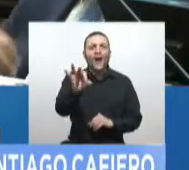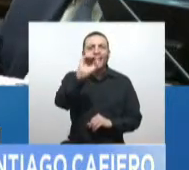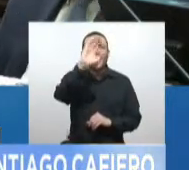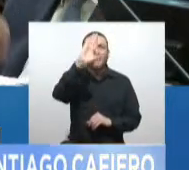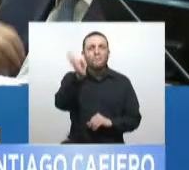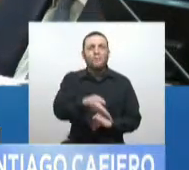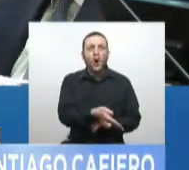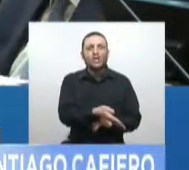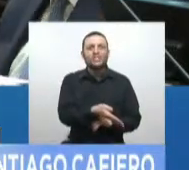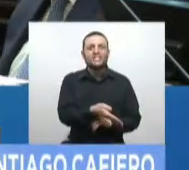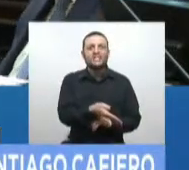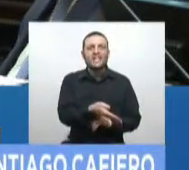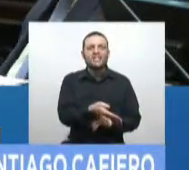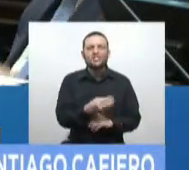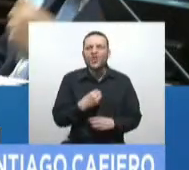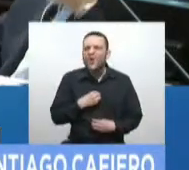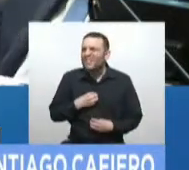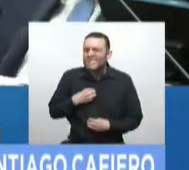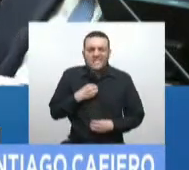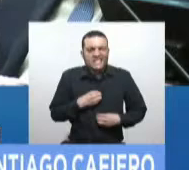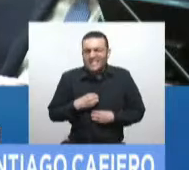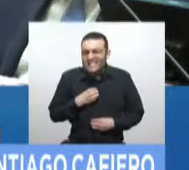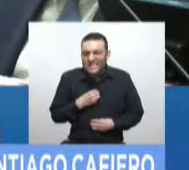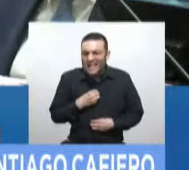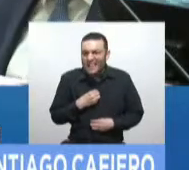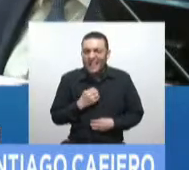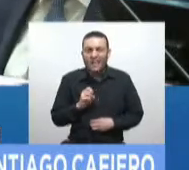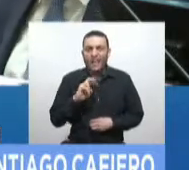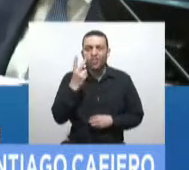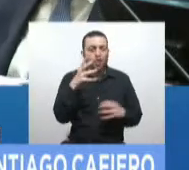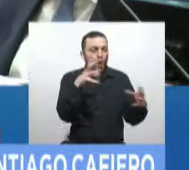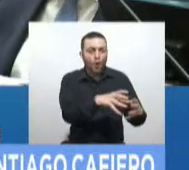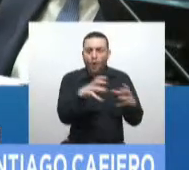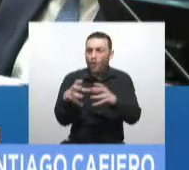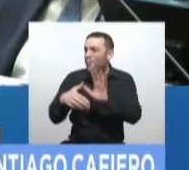mundo hay inversiones porque se bajen impuestos.